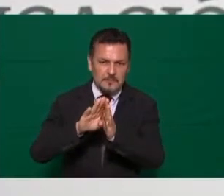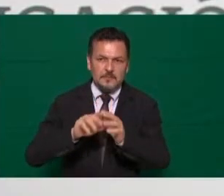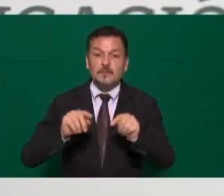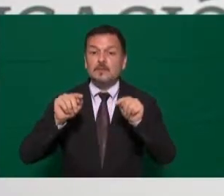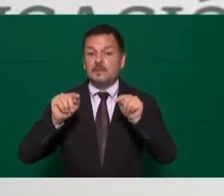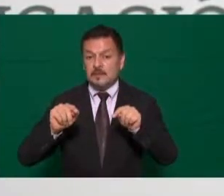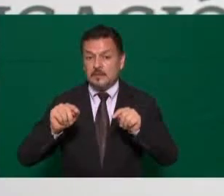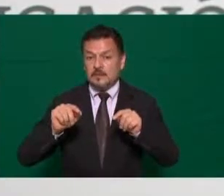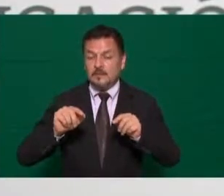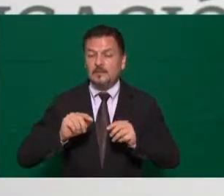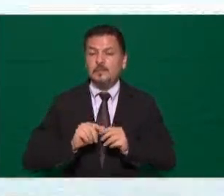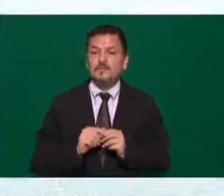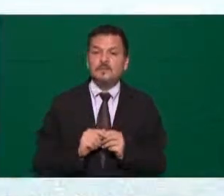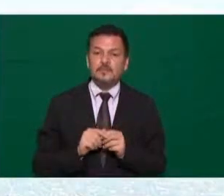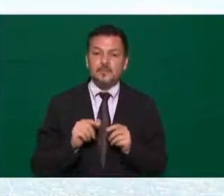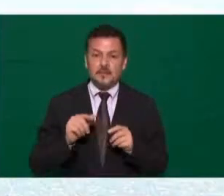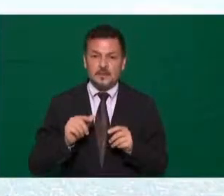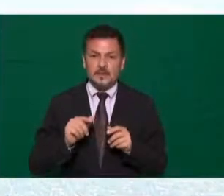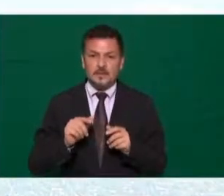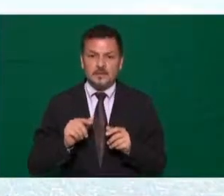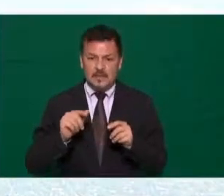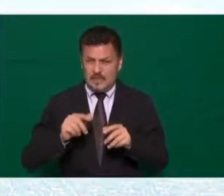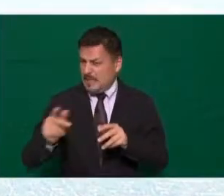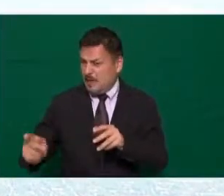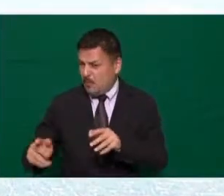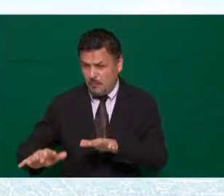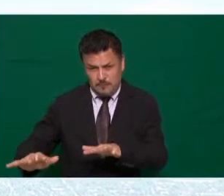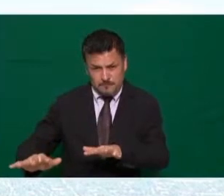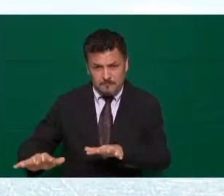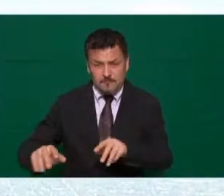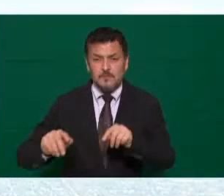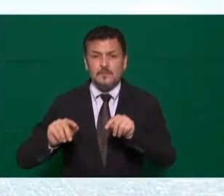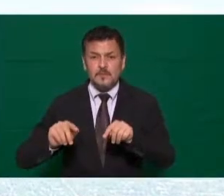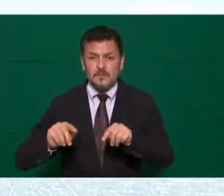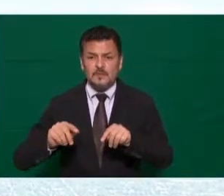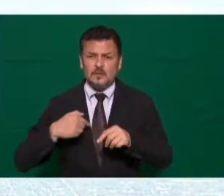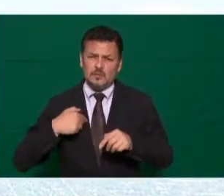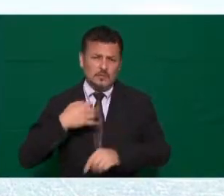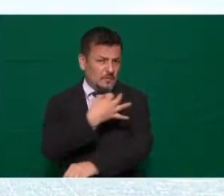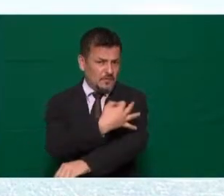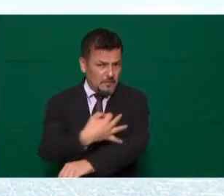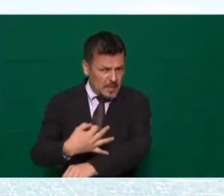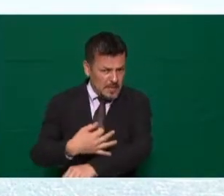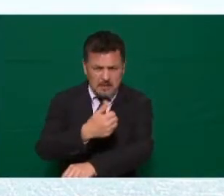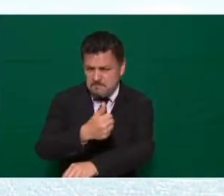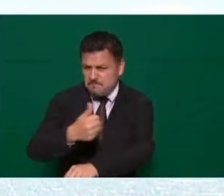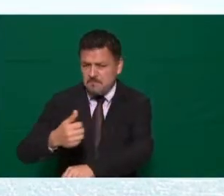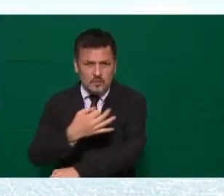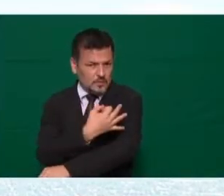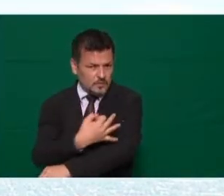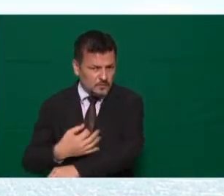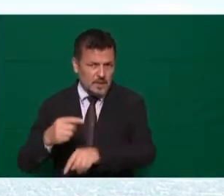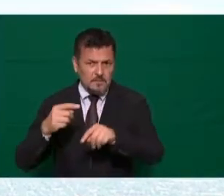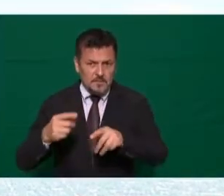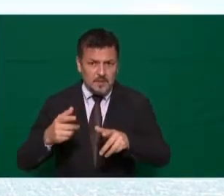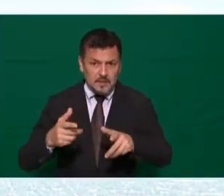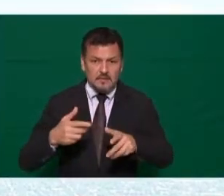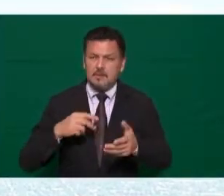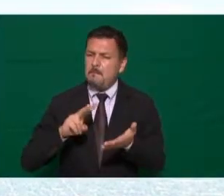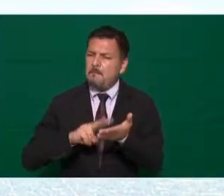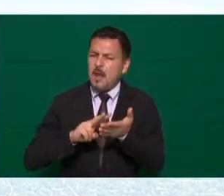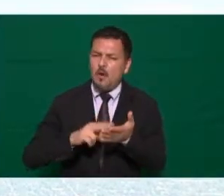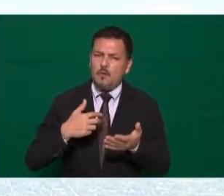Y abajo, en el pueblo, en nuestras familias, hay